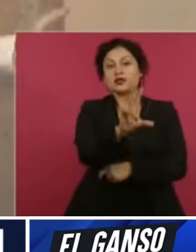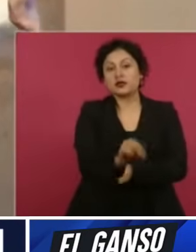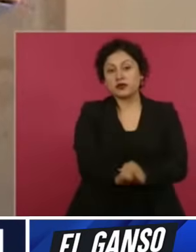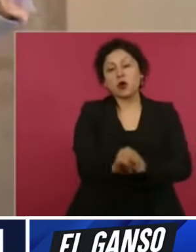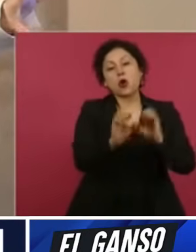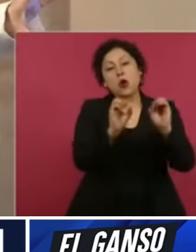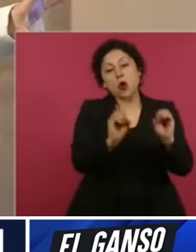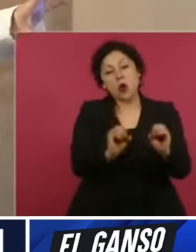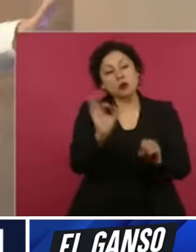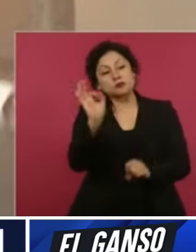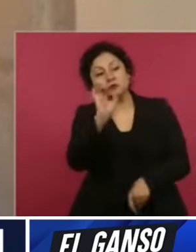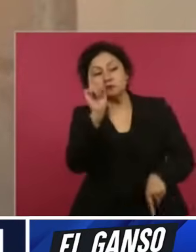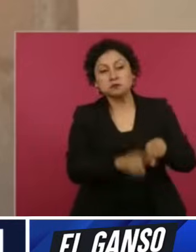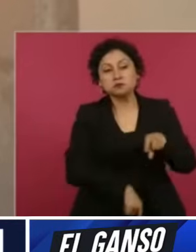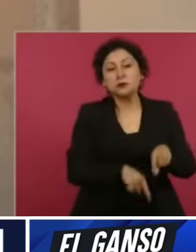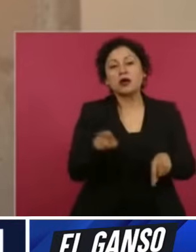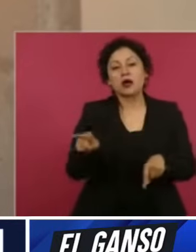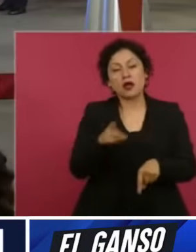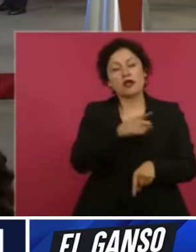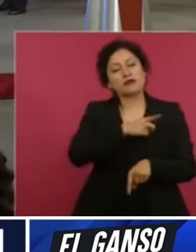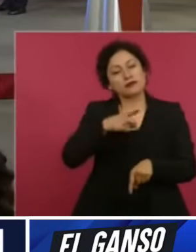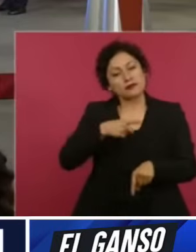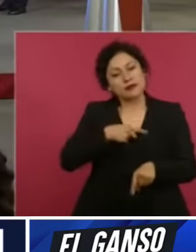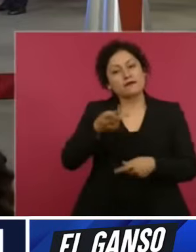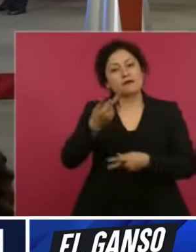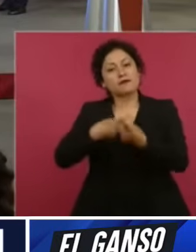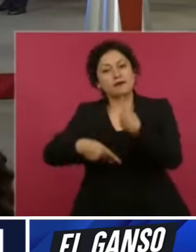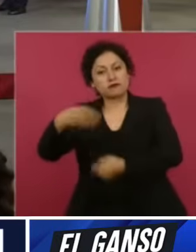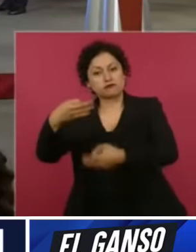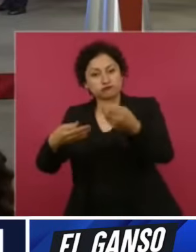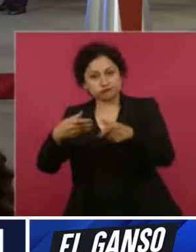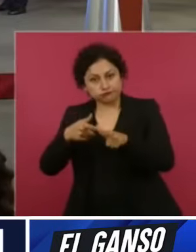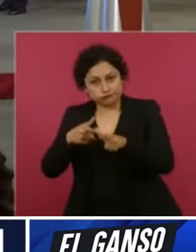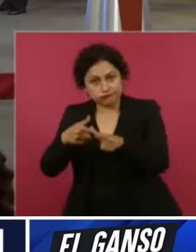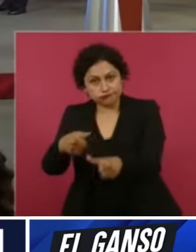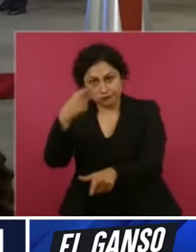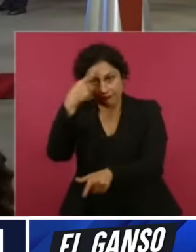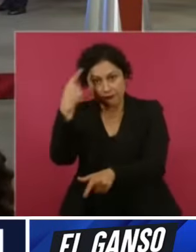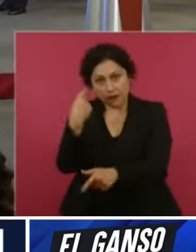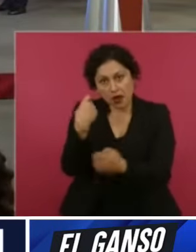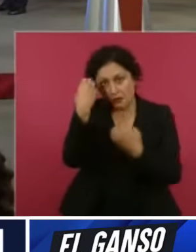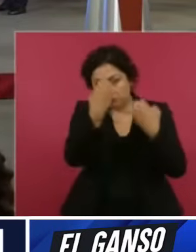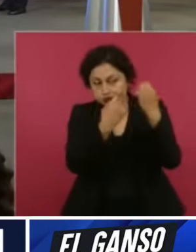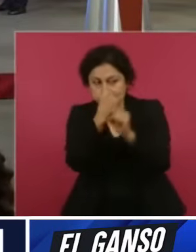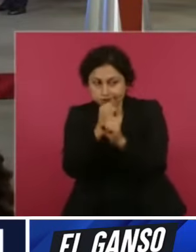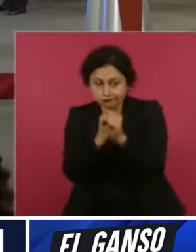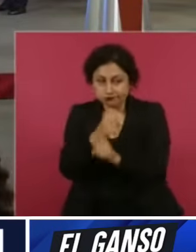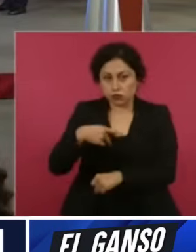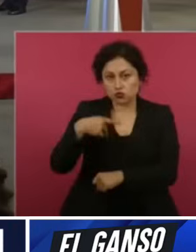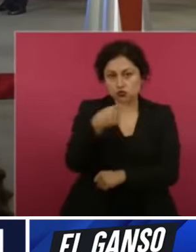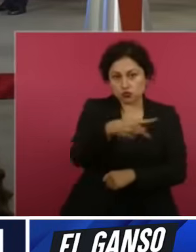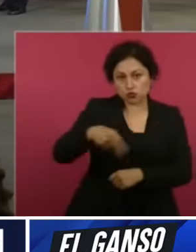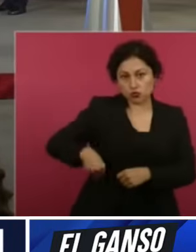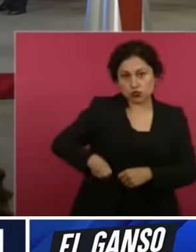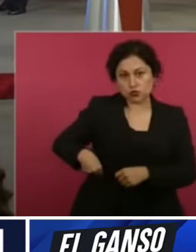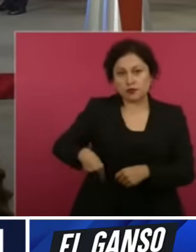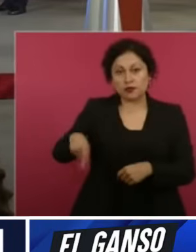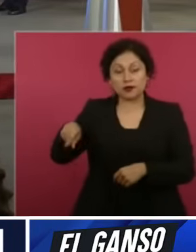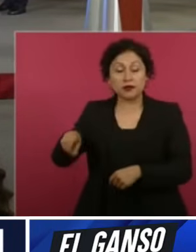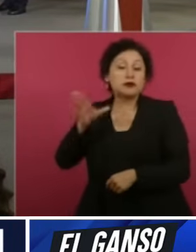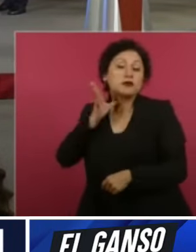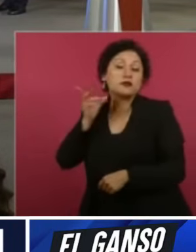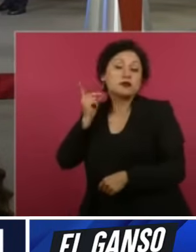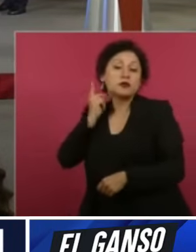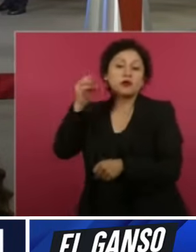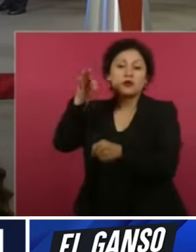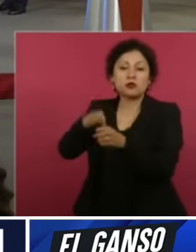por la posible comisión de delitos federales independientemente de esta votación y de lo anterior la fiscalía